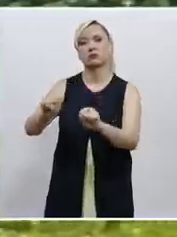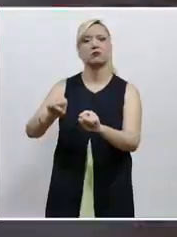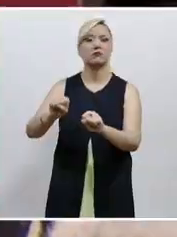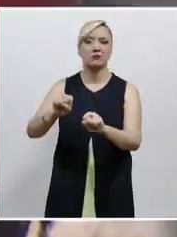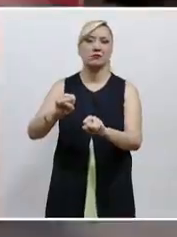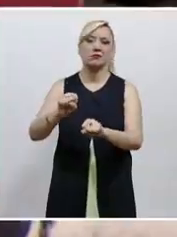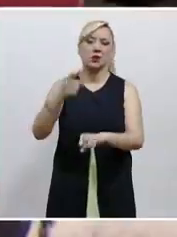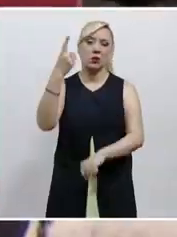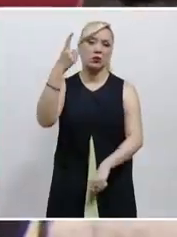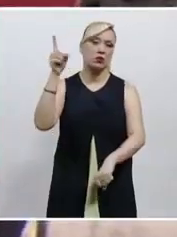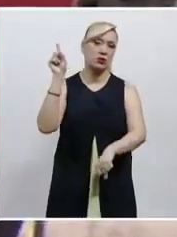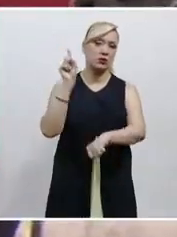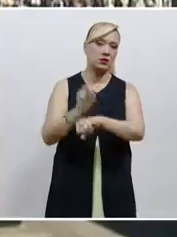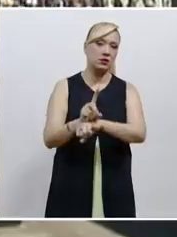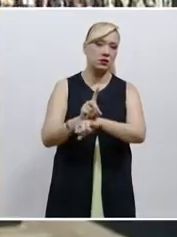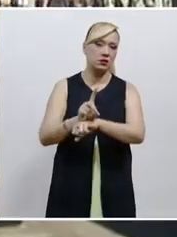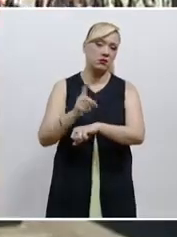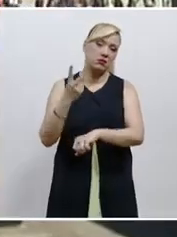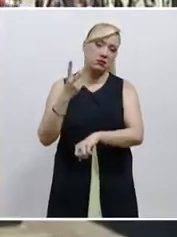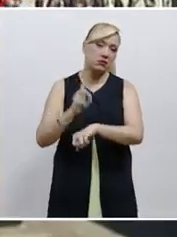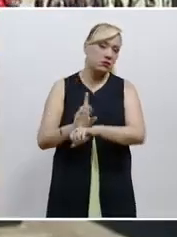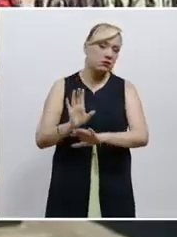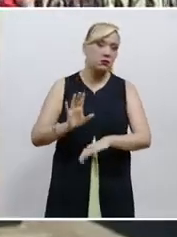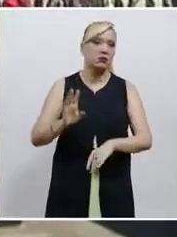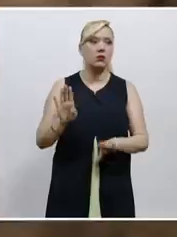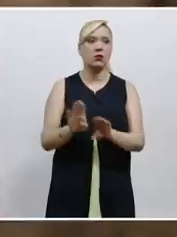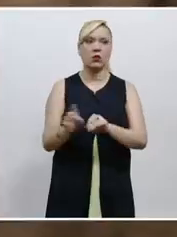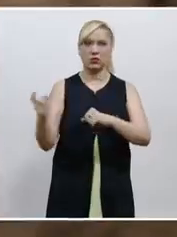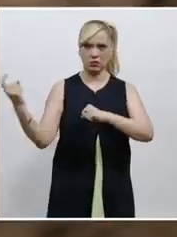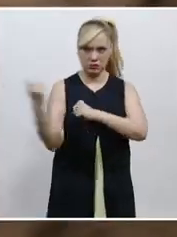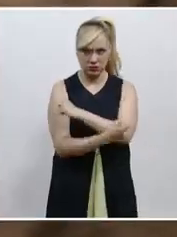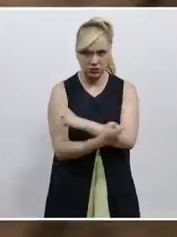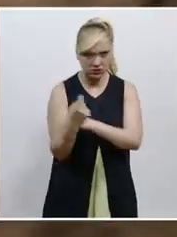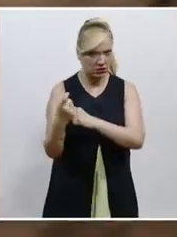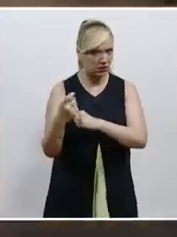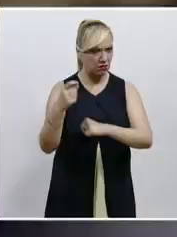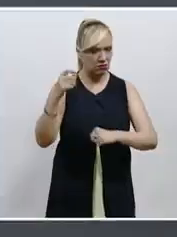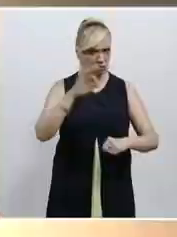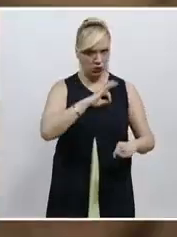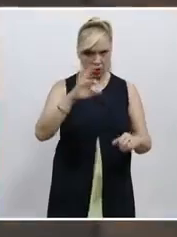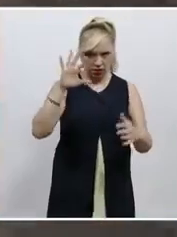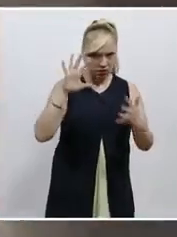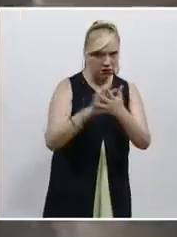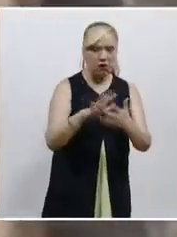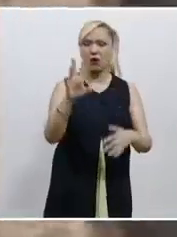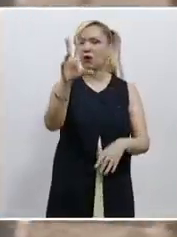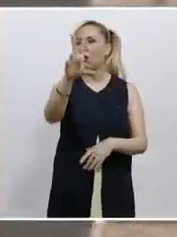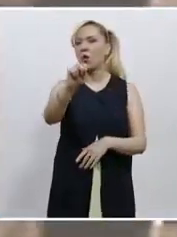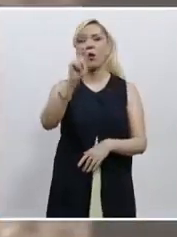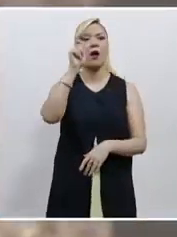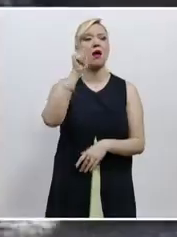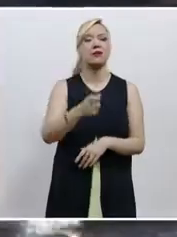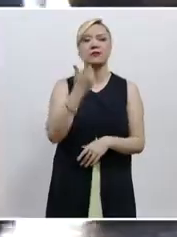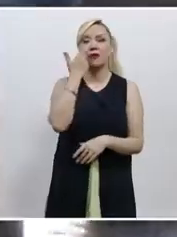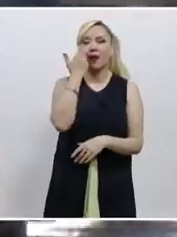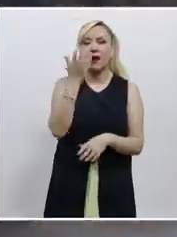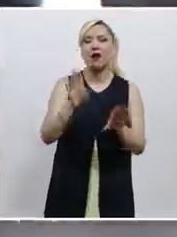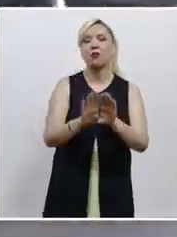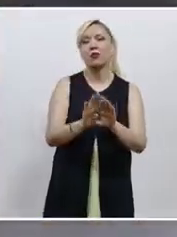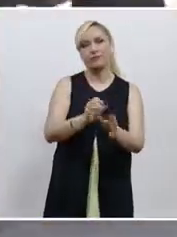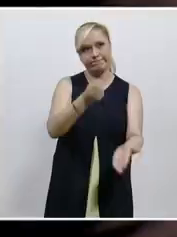no tratarse de una sanción automática, sino de un mecanismo externo que busca garantizar la convivencia del infante con